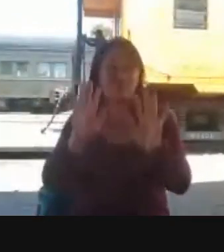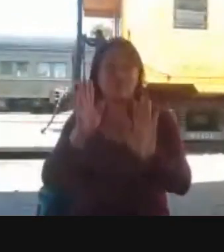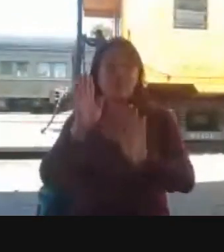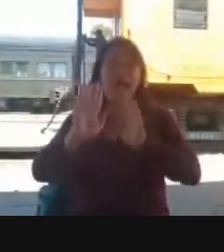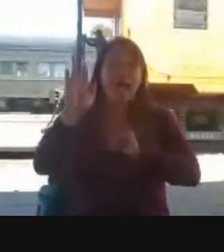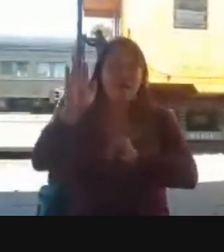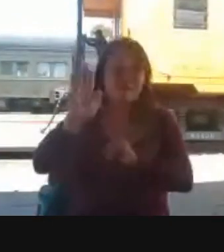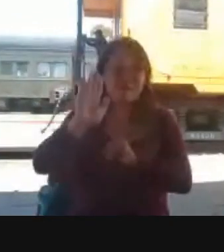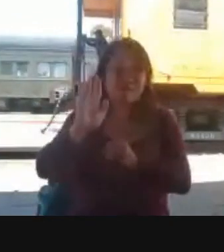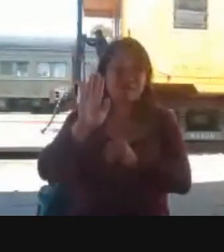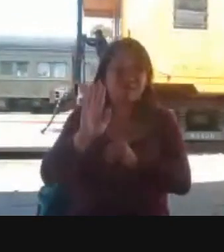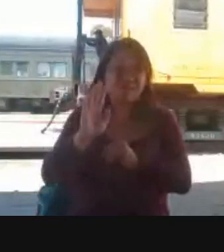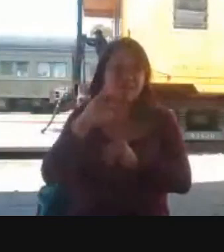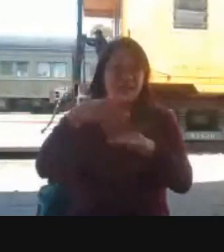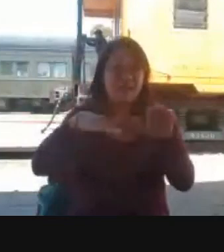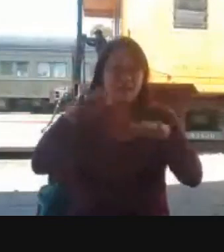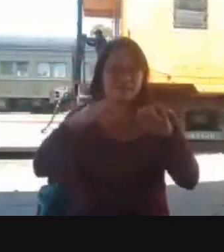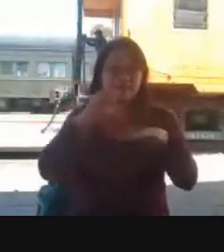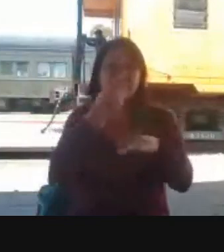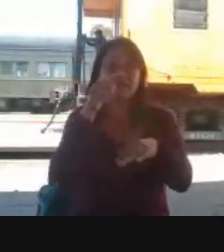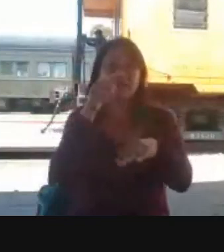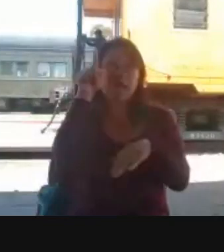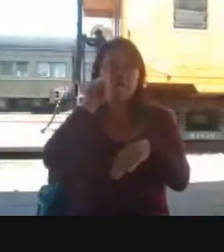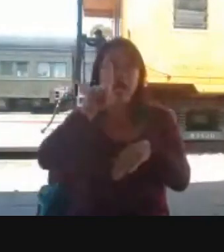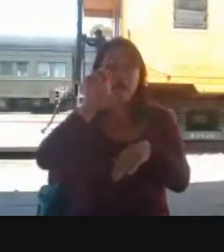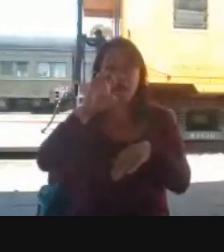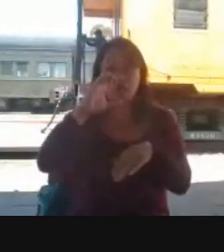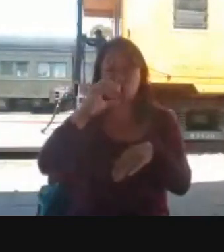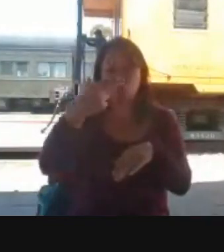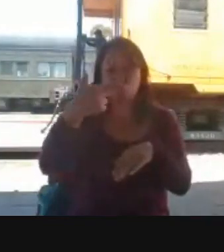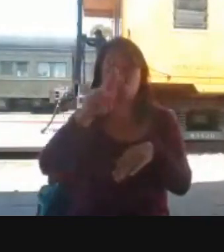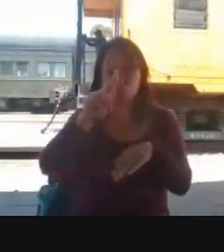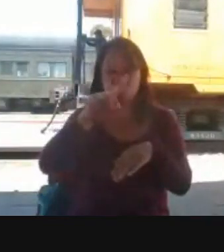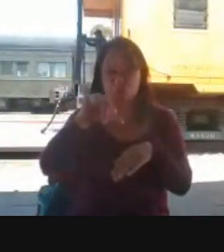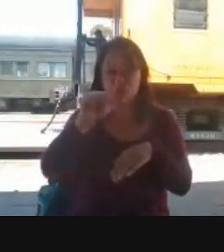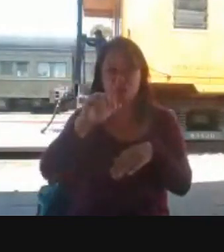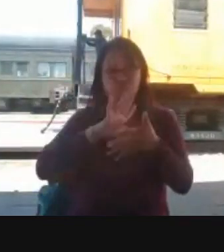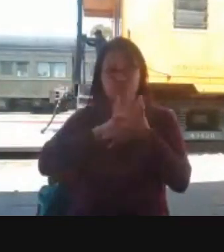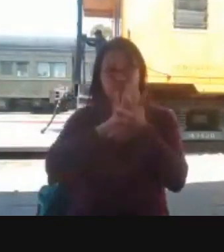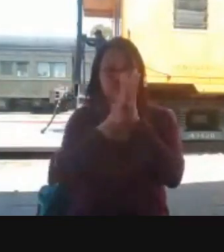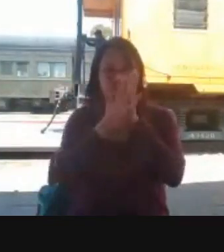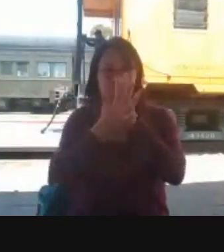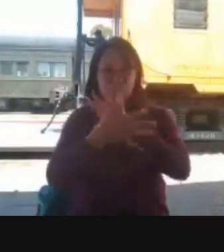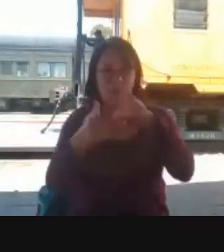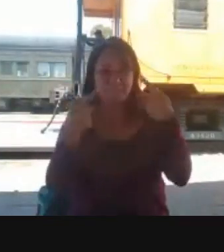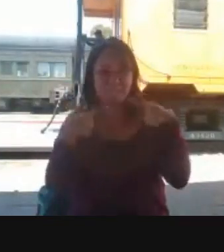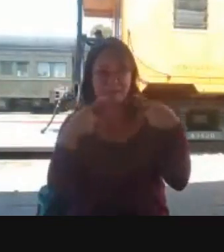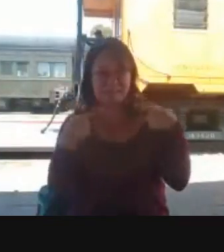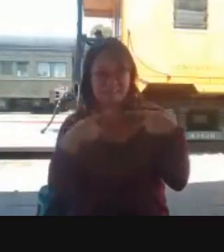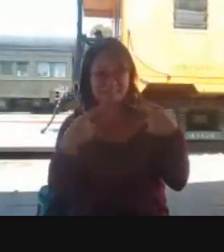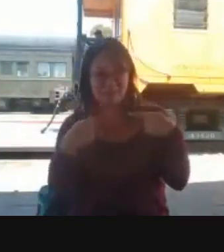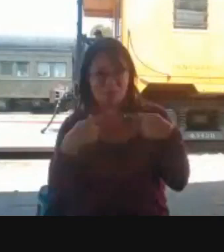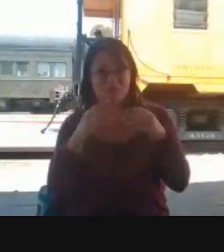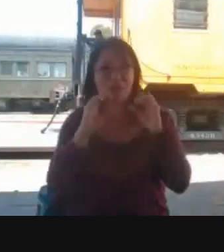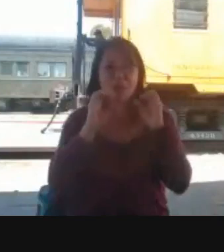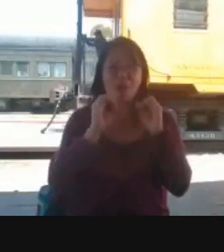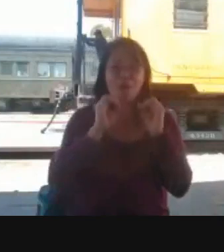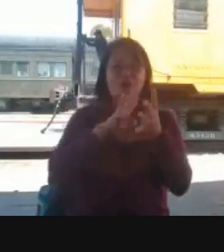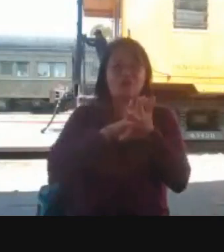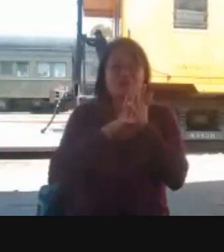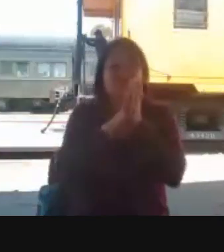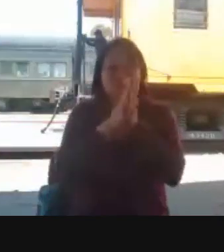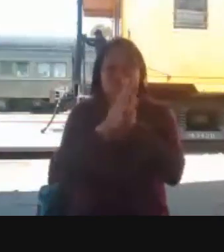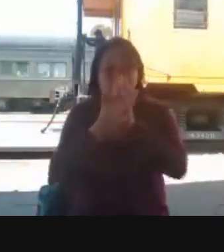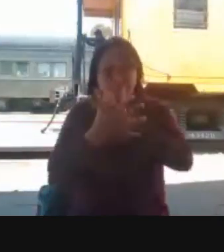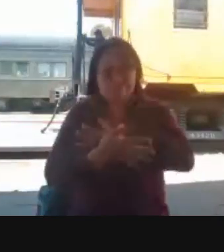o son de mala suerte, o que se convierten en personas. Bueno, hasta ahora yo llevo ya 6 años viviendo con Kiki, y hasta ahora